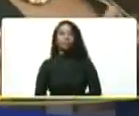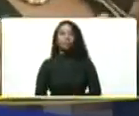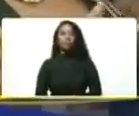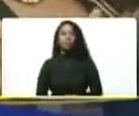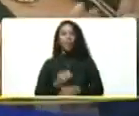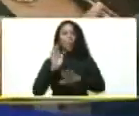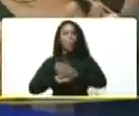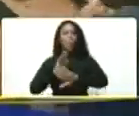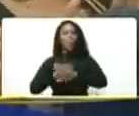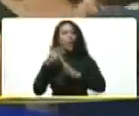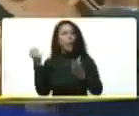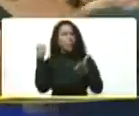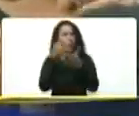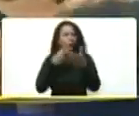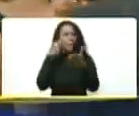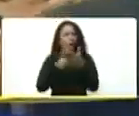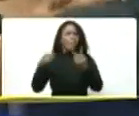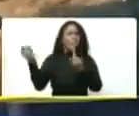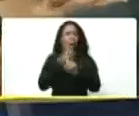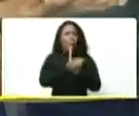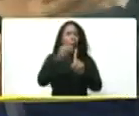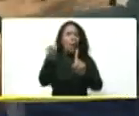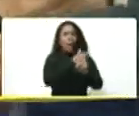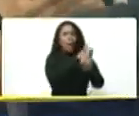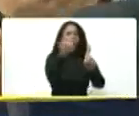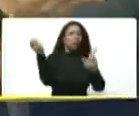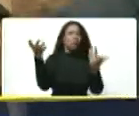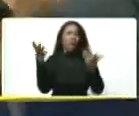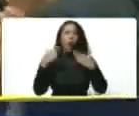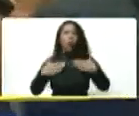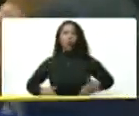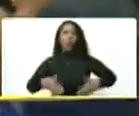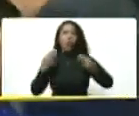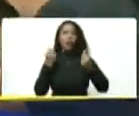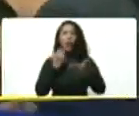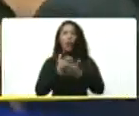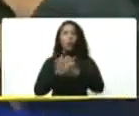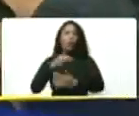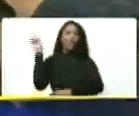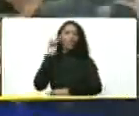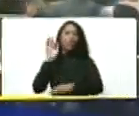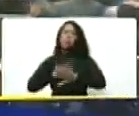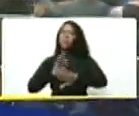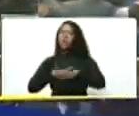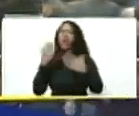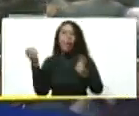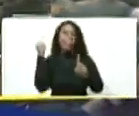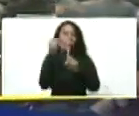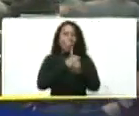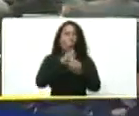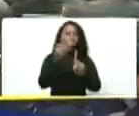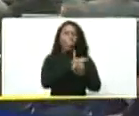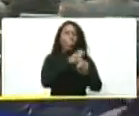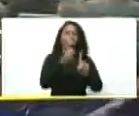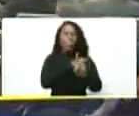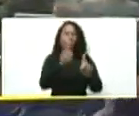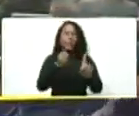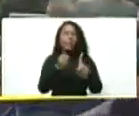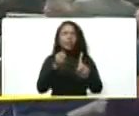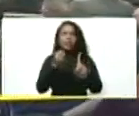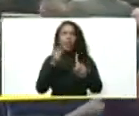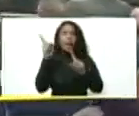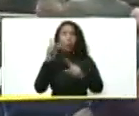¿Por qué el empeño de torturar el cuerpo económico de Venezuela? ¿Por qué el empeño cruel? Es un empeño